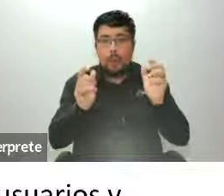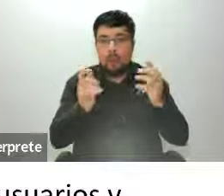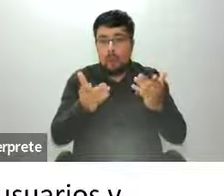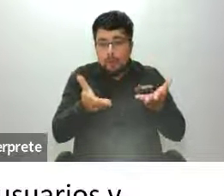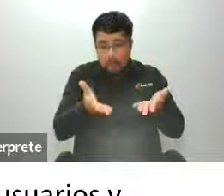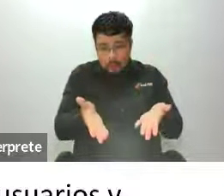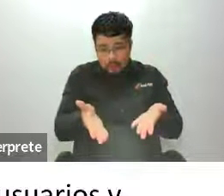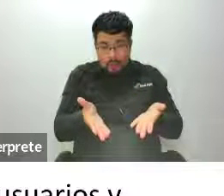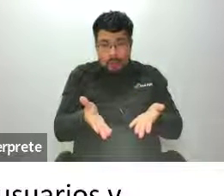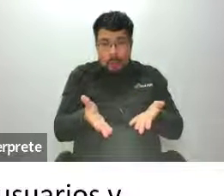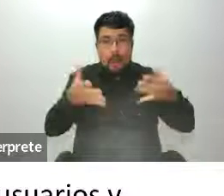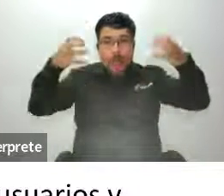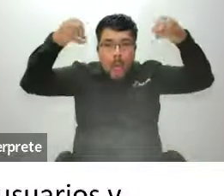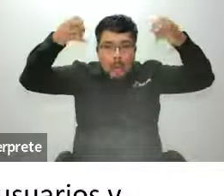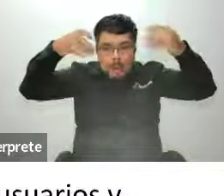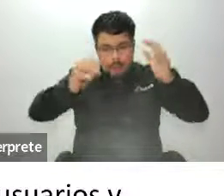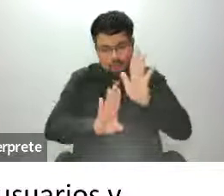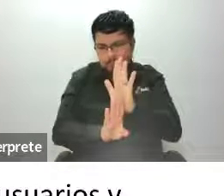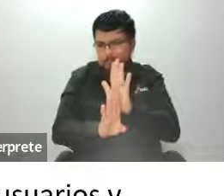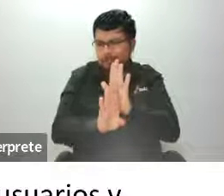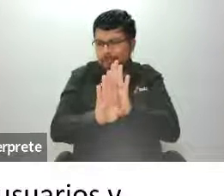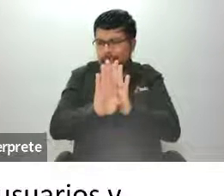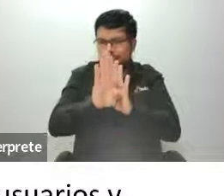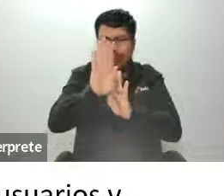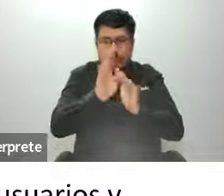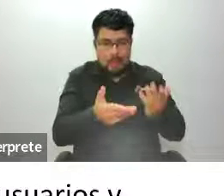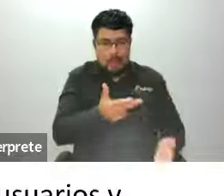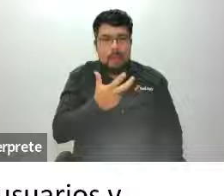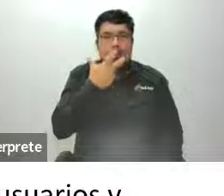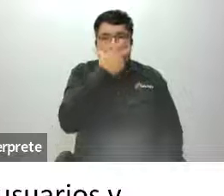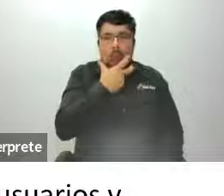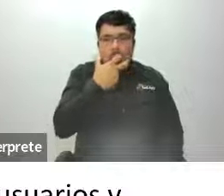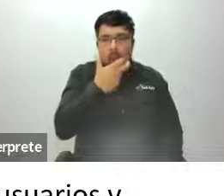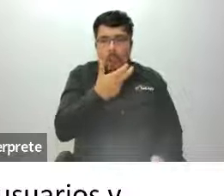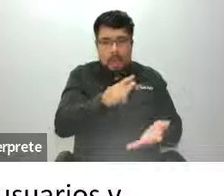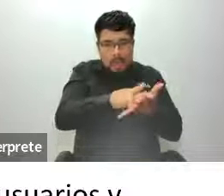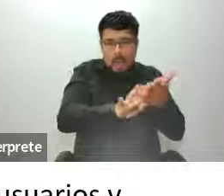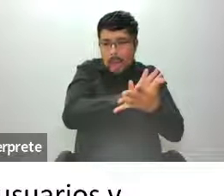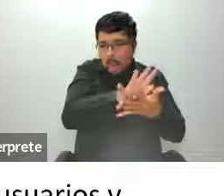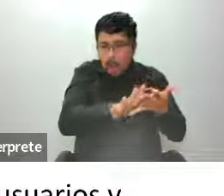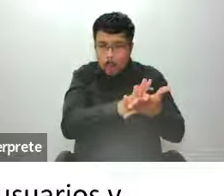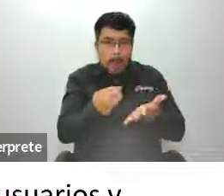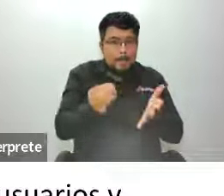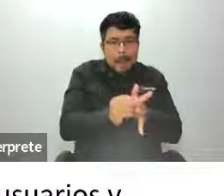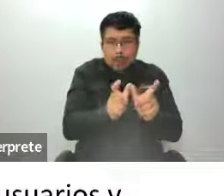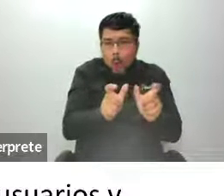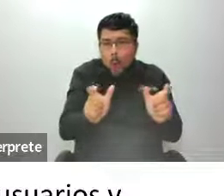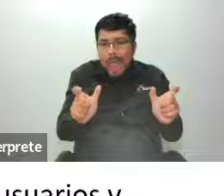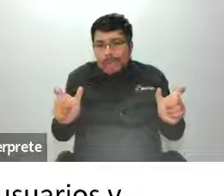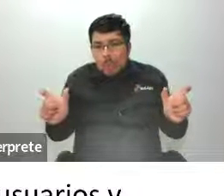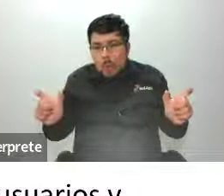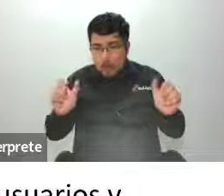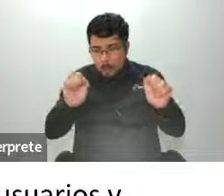esa lengua, en las construcciones clausulares, es decir, tienen más oraciones, ¿no? Y